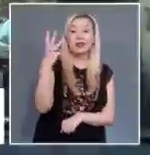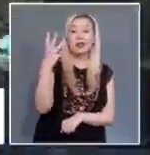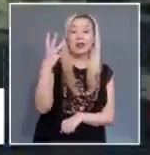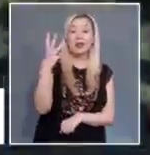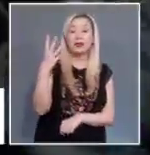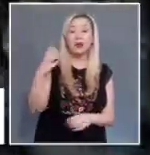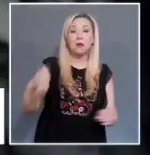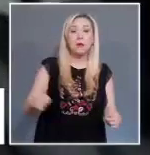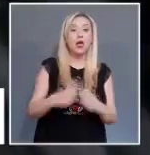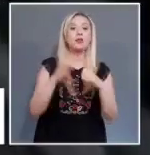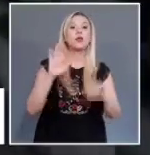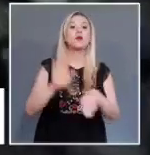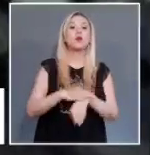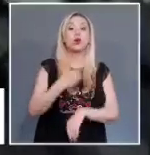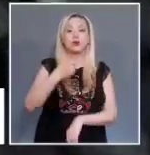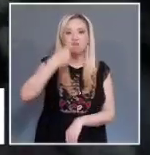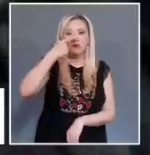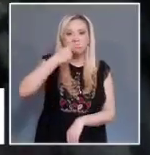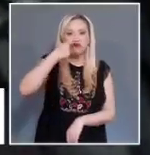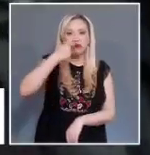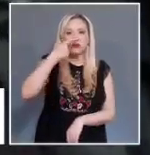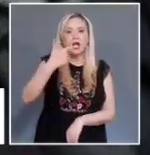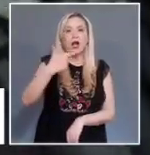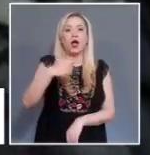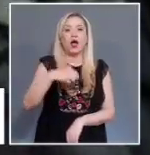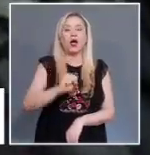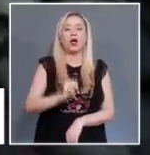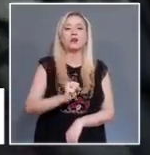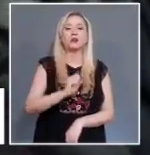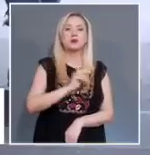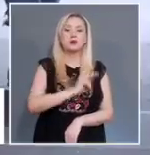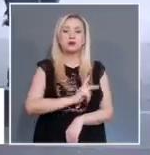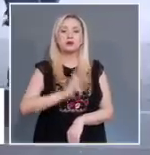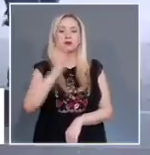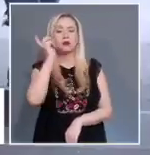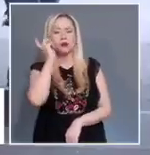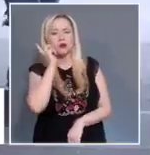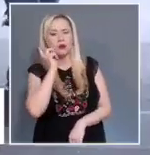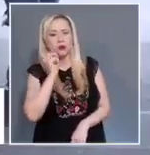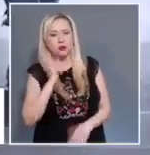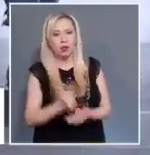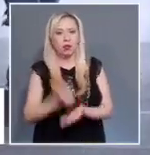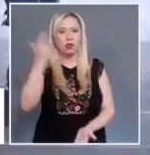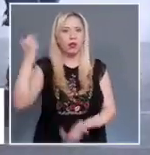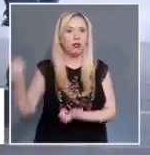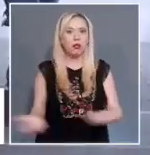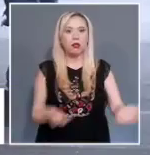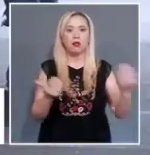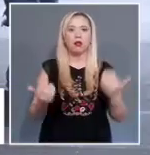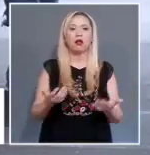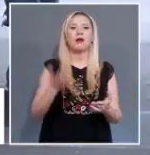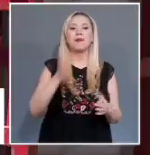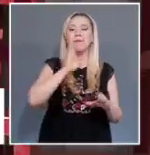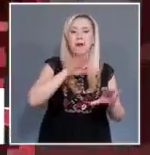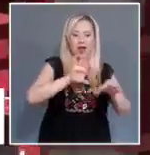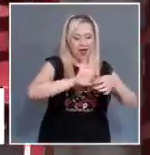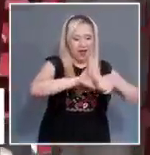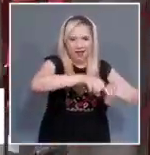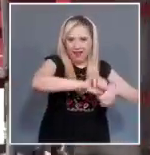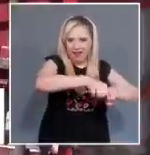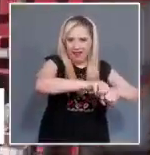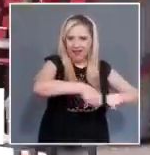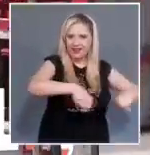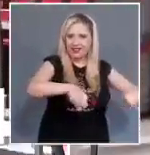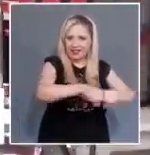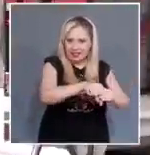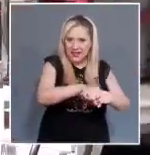con ello. Detalló que las fugas ocurren cuando existen malas condiciones en las conexiones o no se les da mantenimiento adecuado a